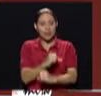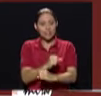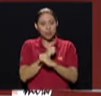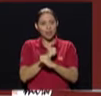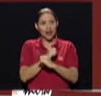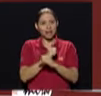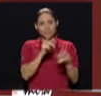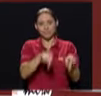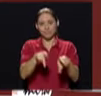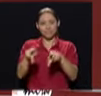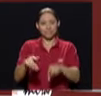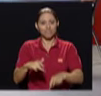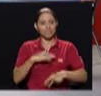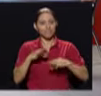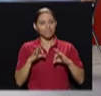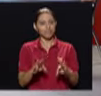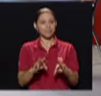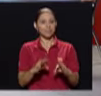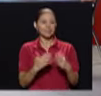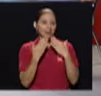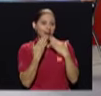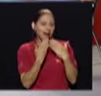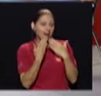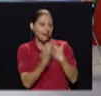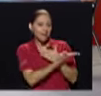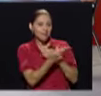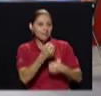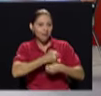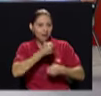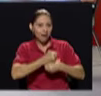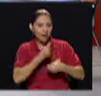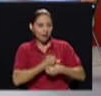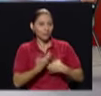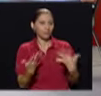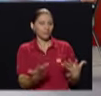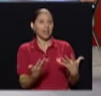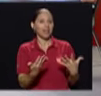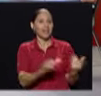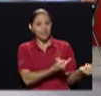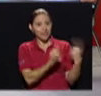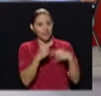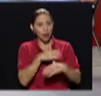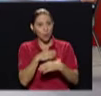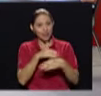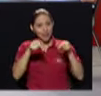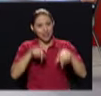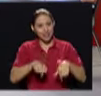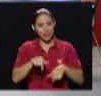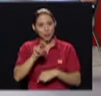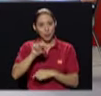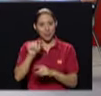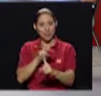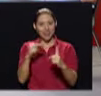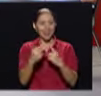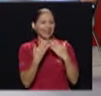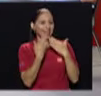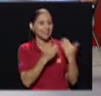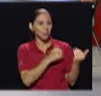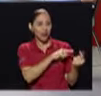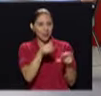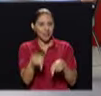bienestar de la población, que es el fin último. Y pues realmente les agradecemos todo el trabajo que ustedes realizan en esa materia y venir a compartirlo aquí a una mirada.